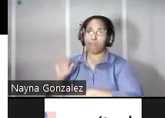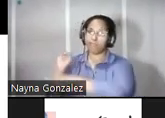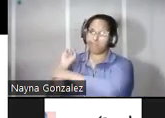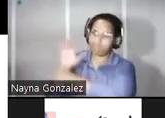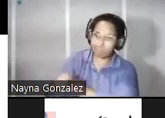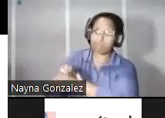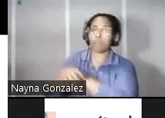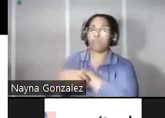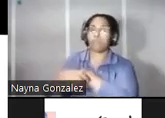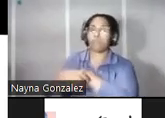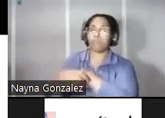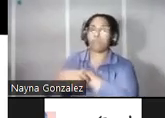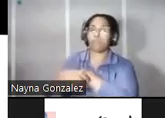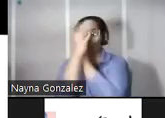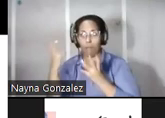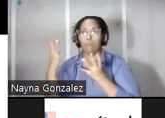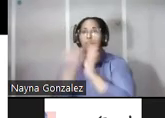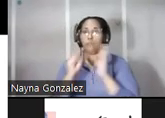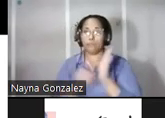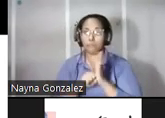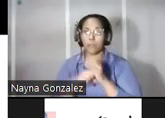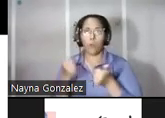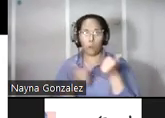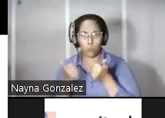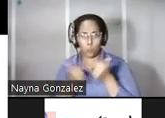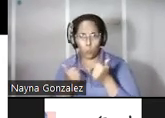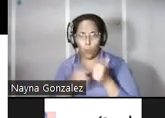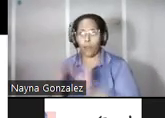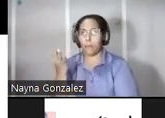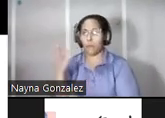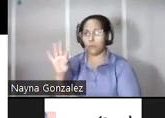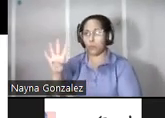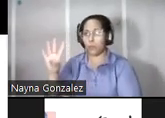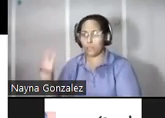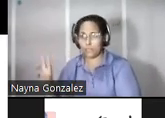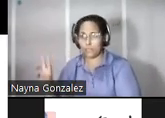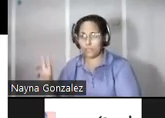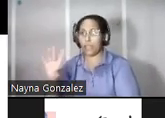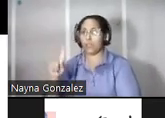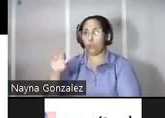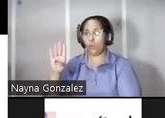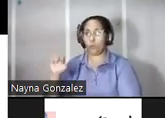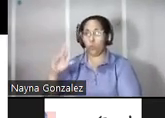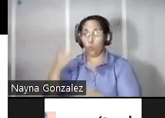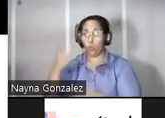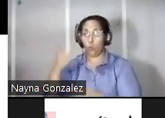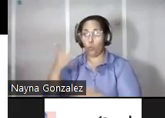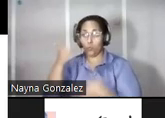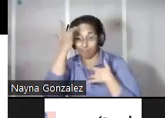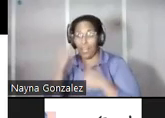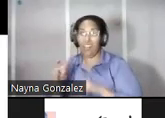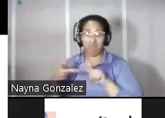¿verdad?, de informarlas al Estado. En el 1946, la tuberculosis fue considerada